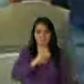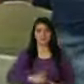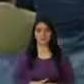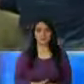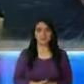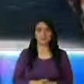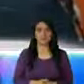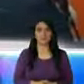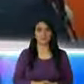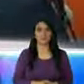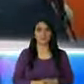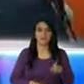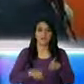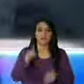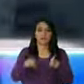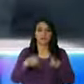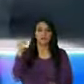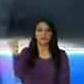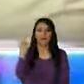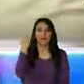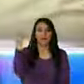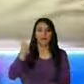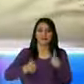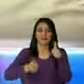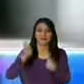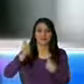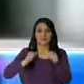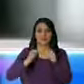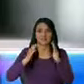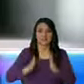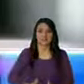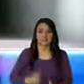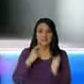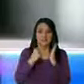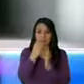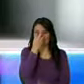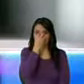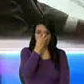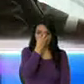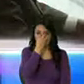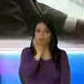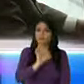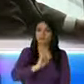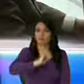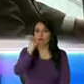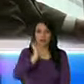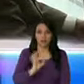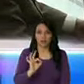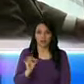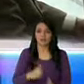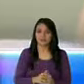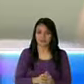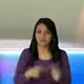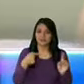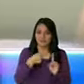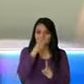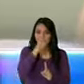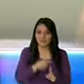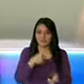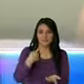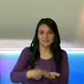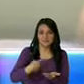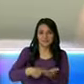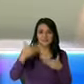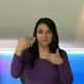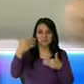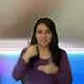El que personajes de pantalla que se candidatizaron para asambleístas como Tico Tico y no ganaron. De acuerdo a Santiago Basabe, analista político,